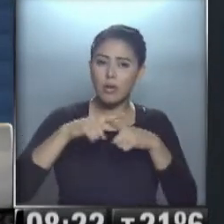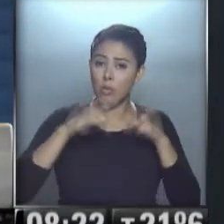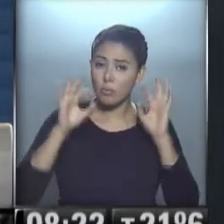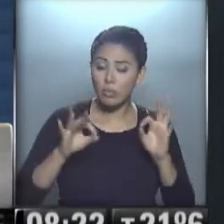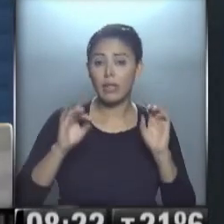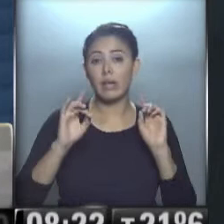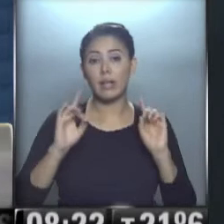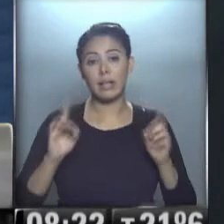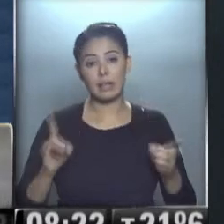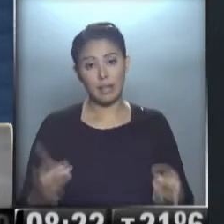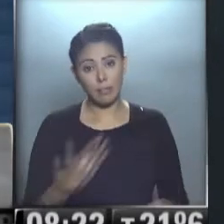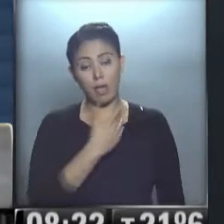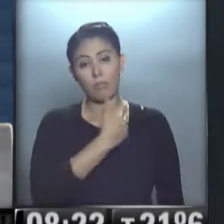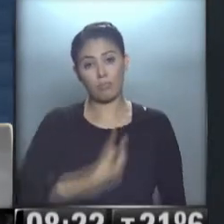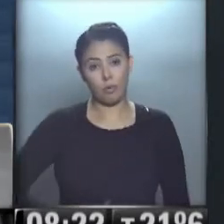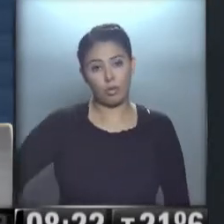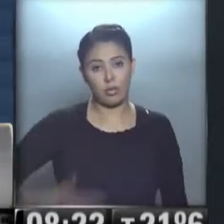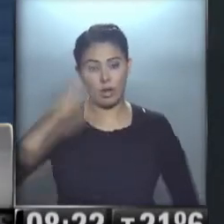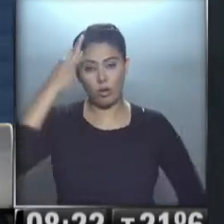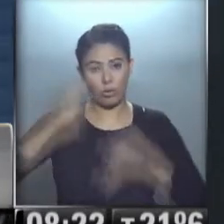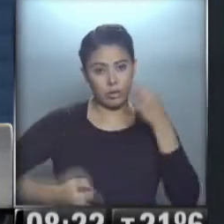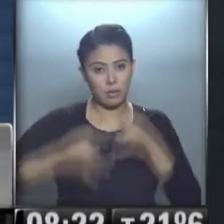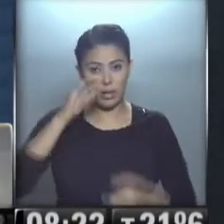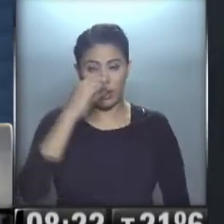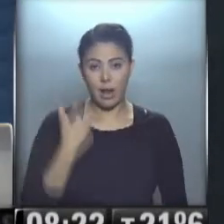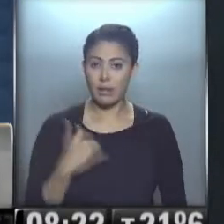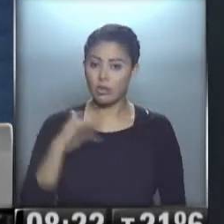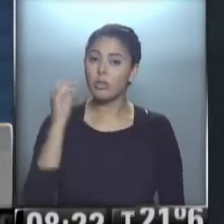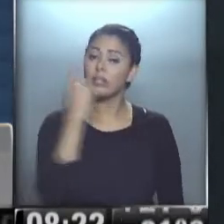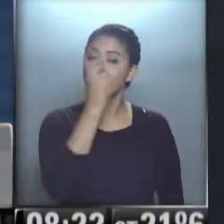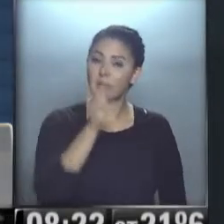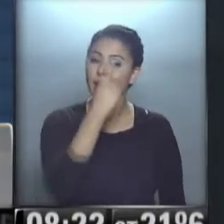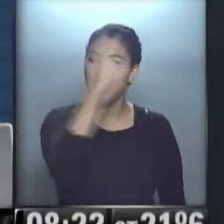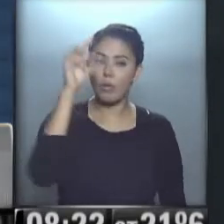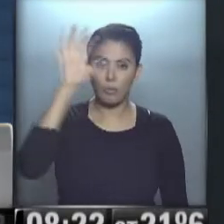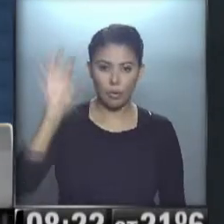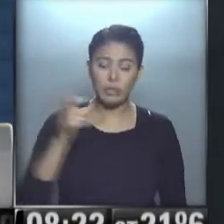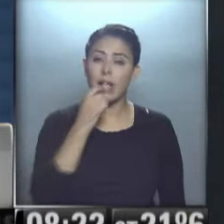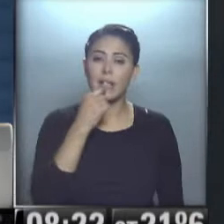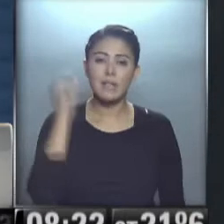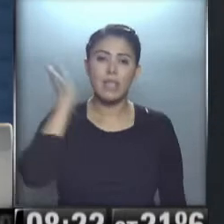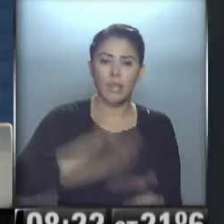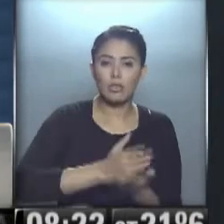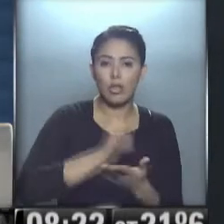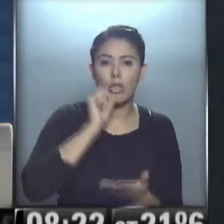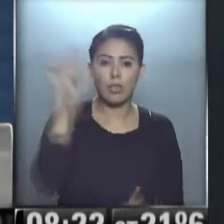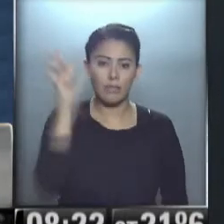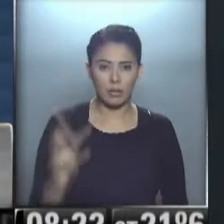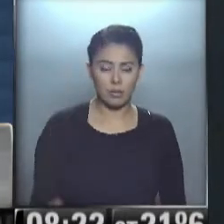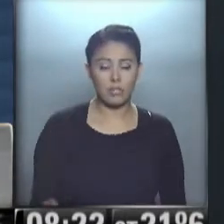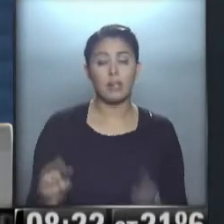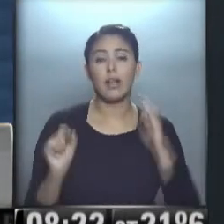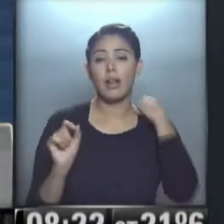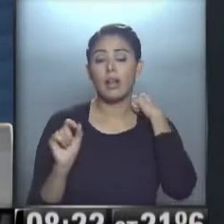también del Poder Judicial de la Nación y de las provincias argentinas cuando se trate de delitos de carácter federal o